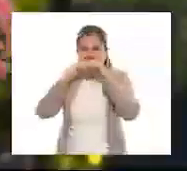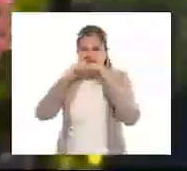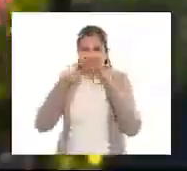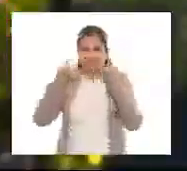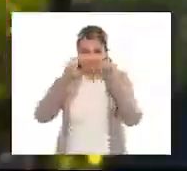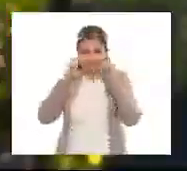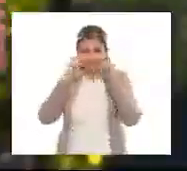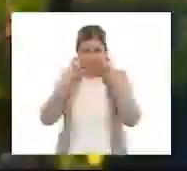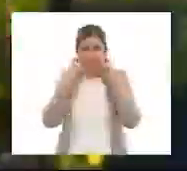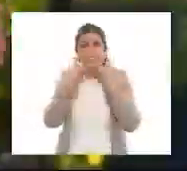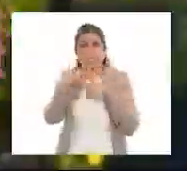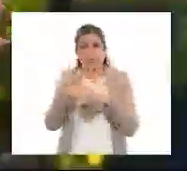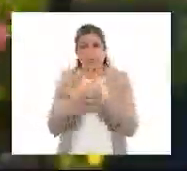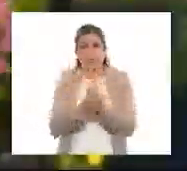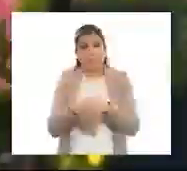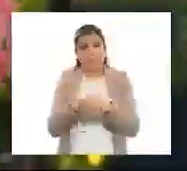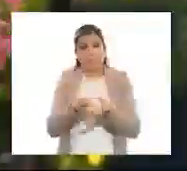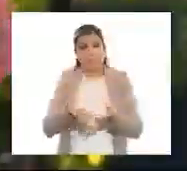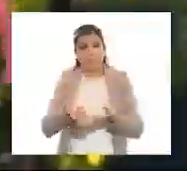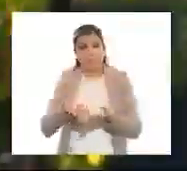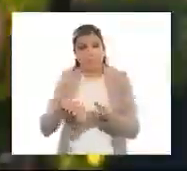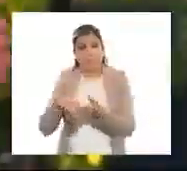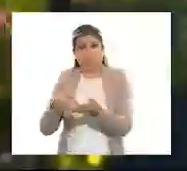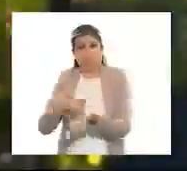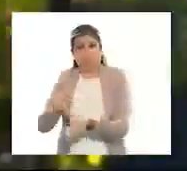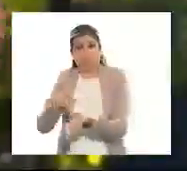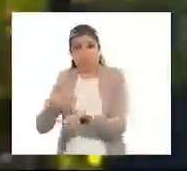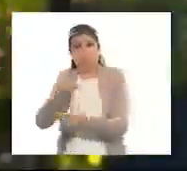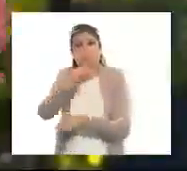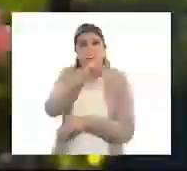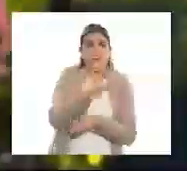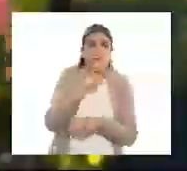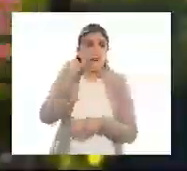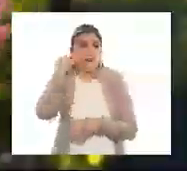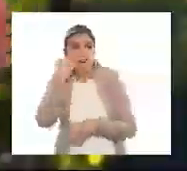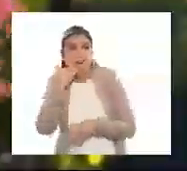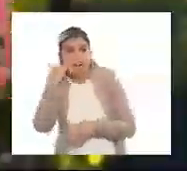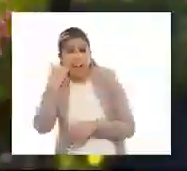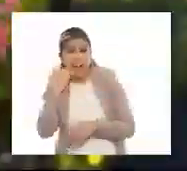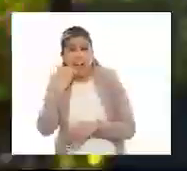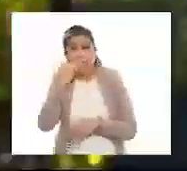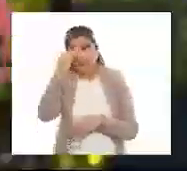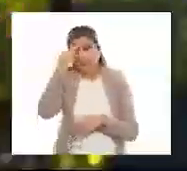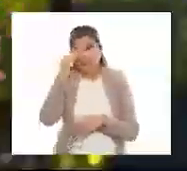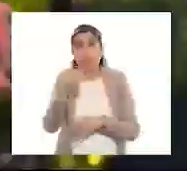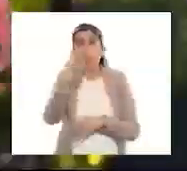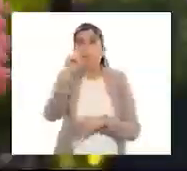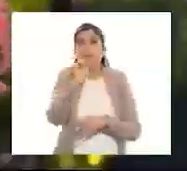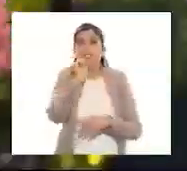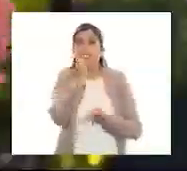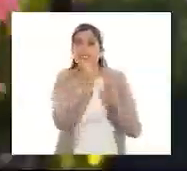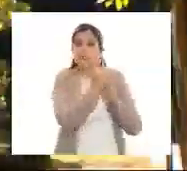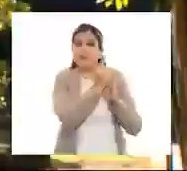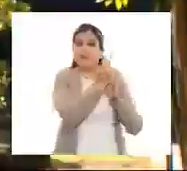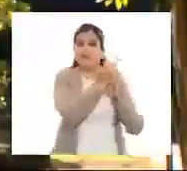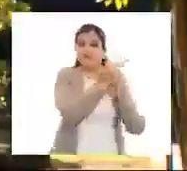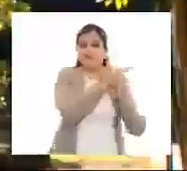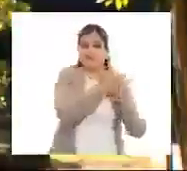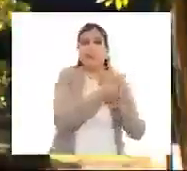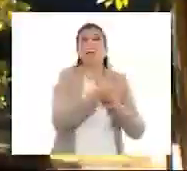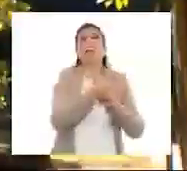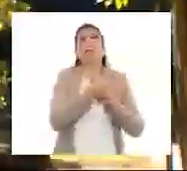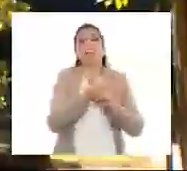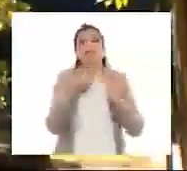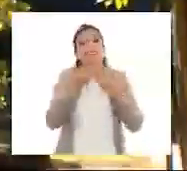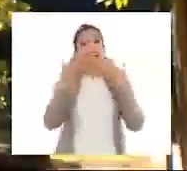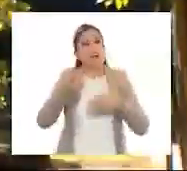cubrebocas. Lava tus manos frecuentemente con agua y con jabón, por lo menos durante 20 segundos. Ahora